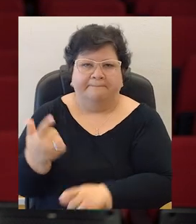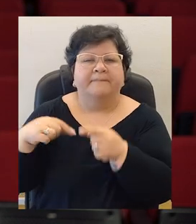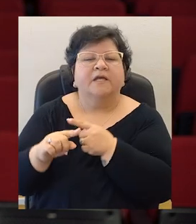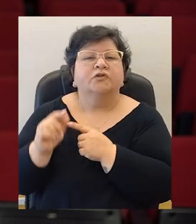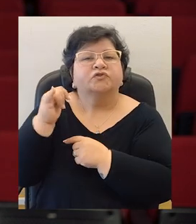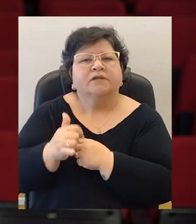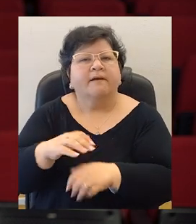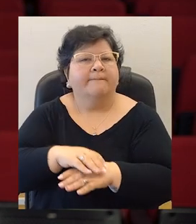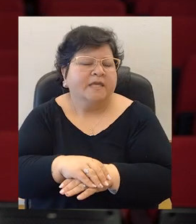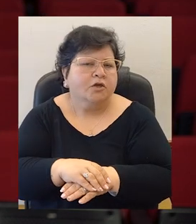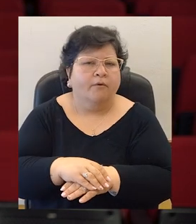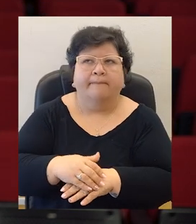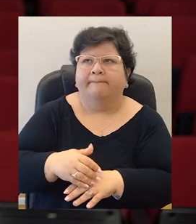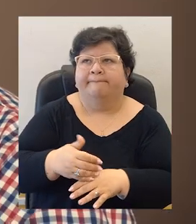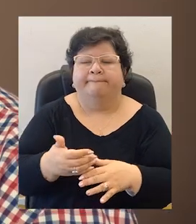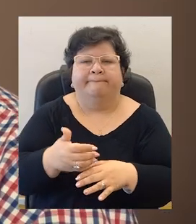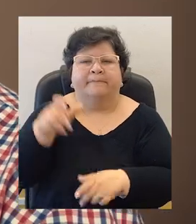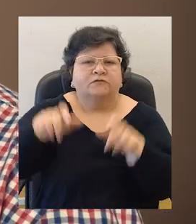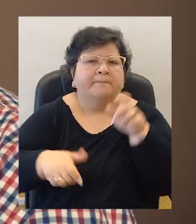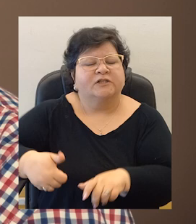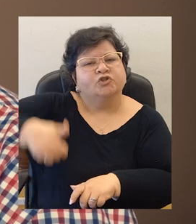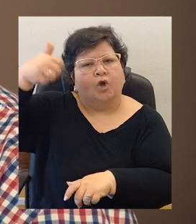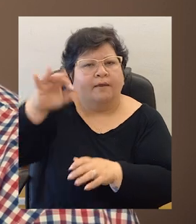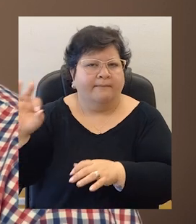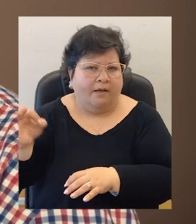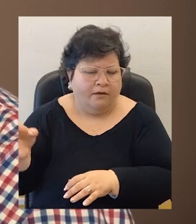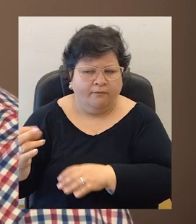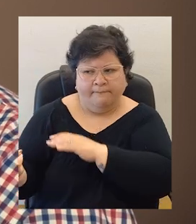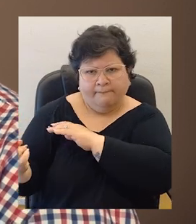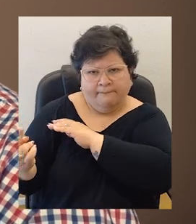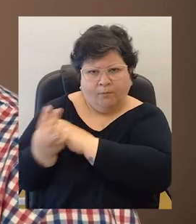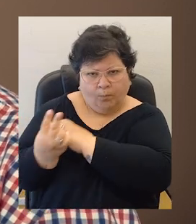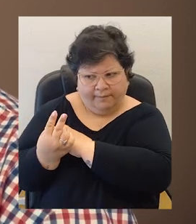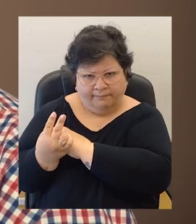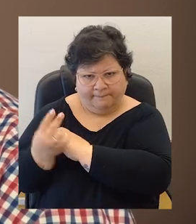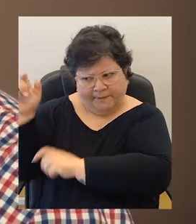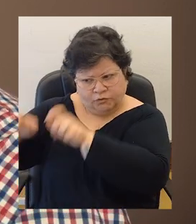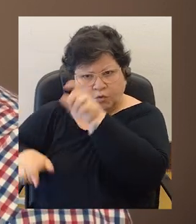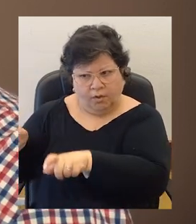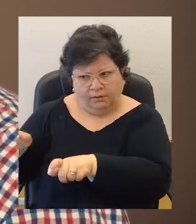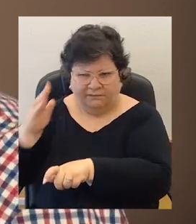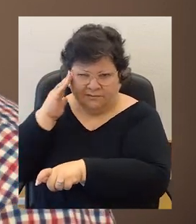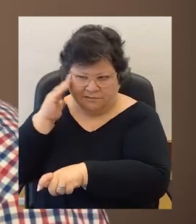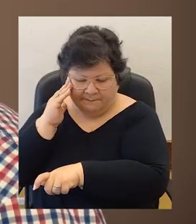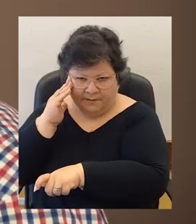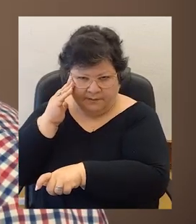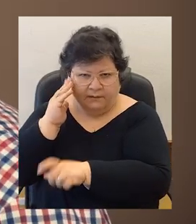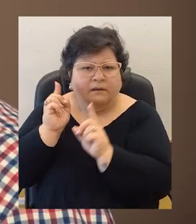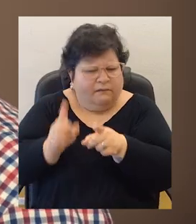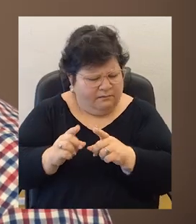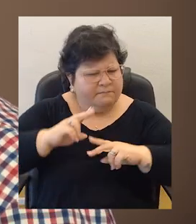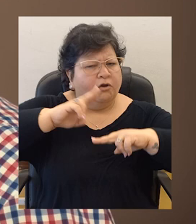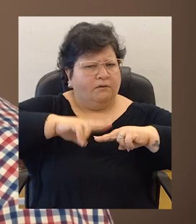amigos amigos mayores hermanos que se proteja o gente ante esa situación y con medios digitales